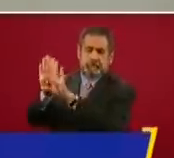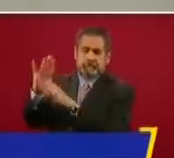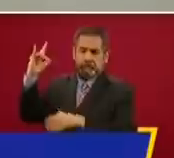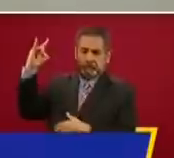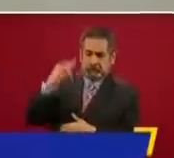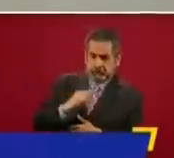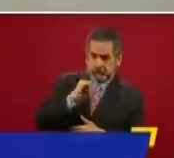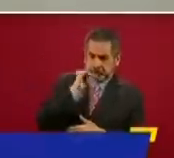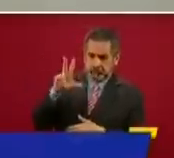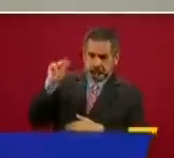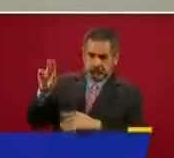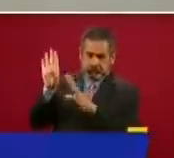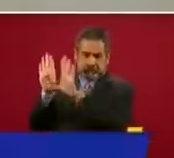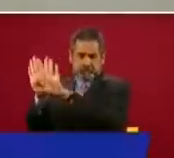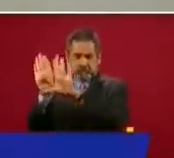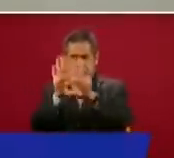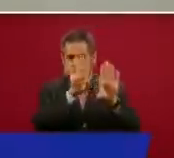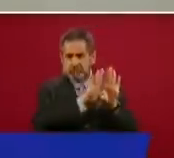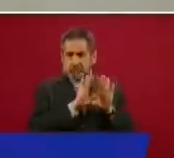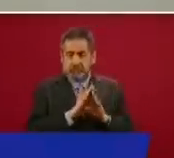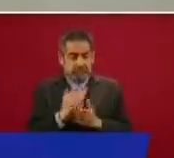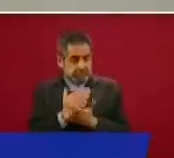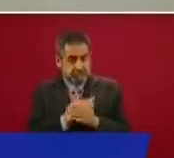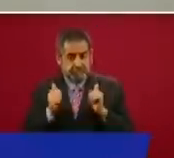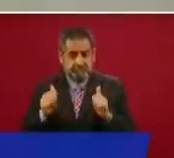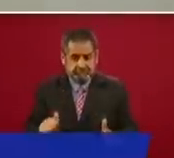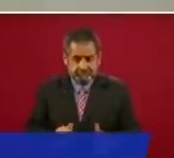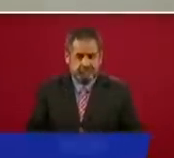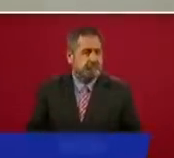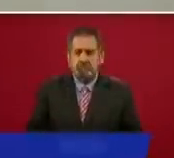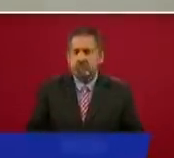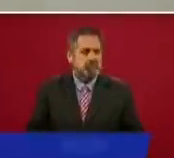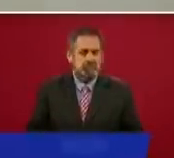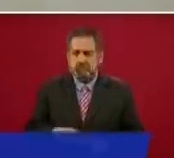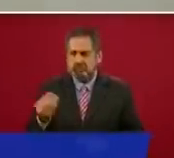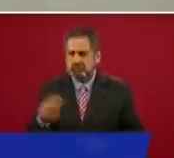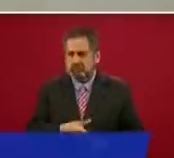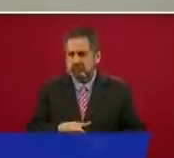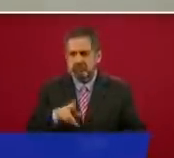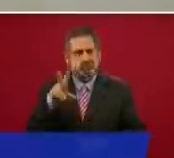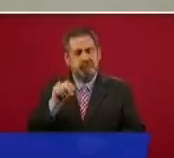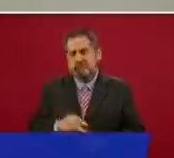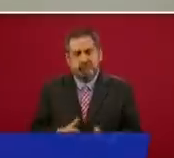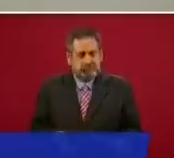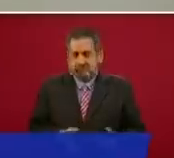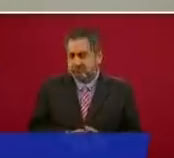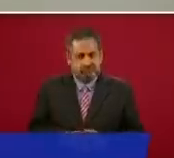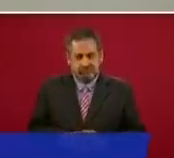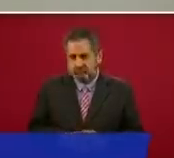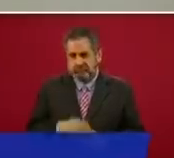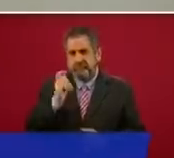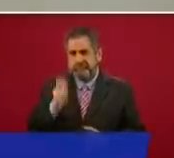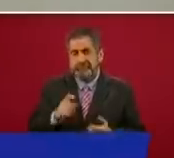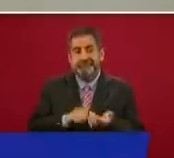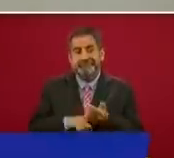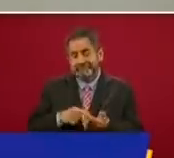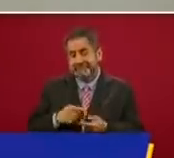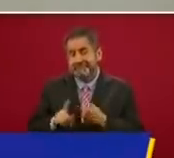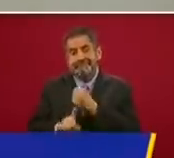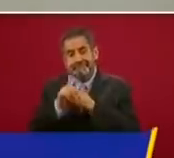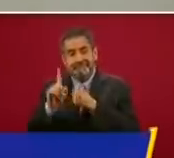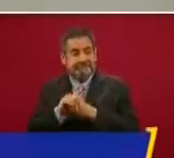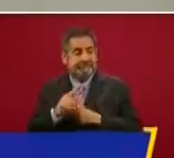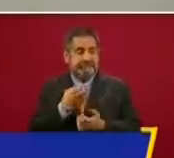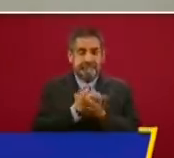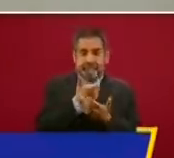inmunológico. Baja las defensas, como se dice comúnmente. Yo creo que lo importante es estar informados, es estar